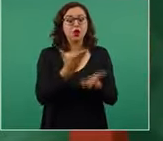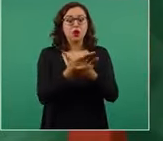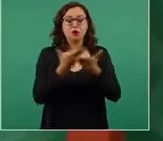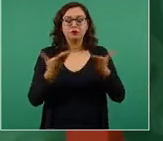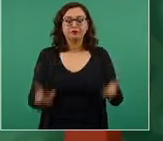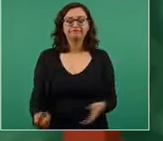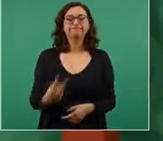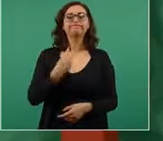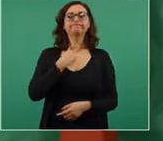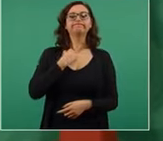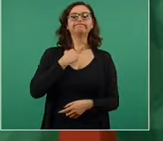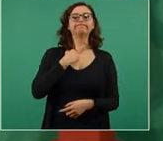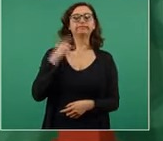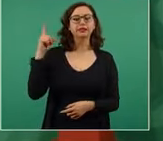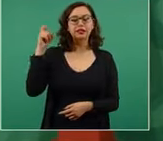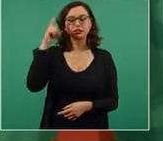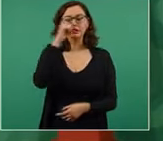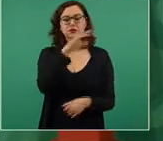crítica,